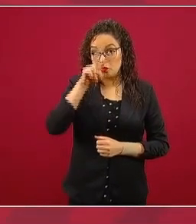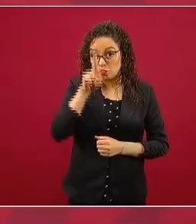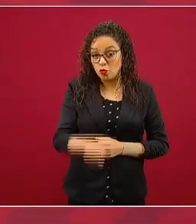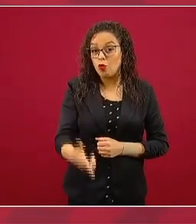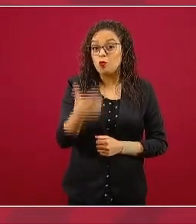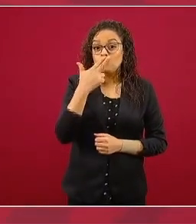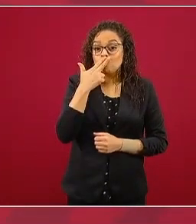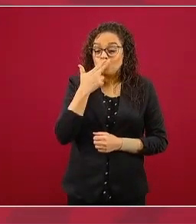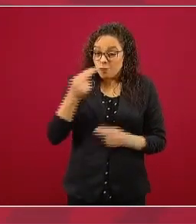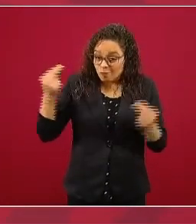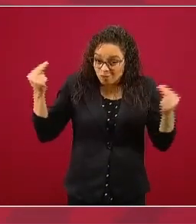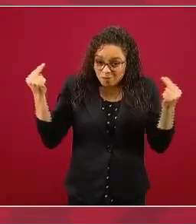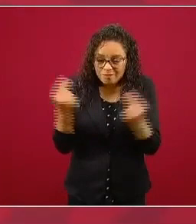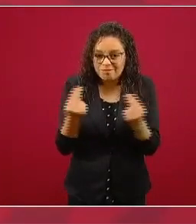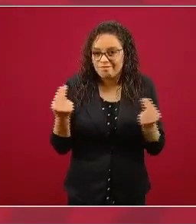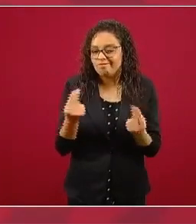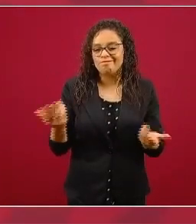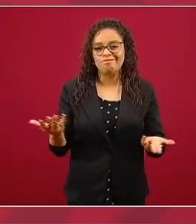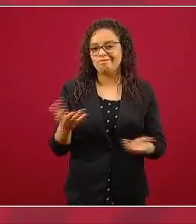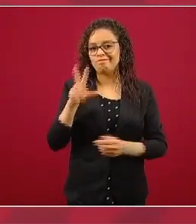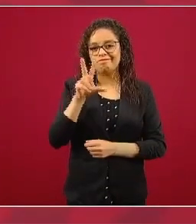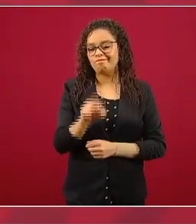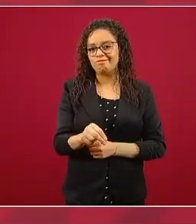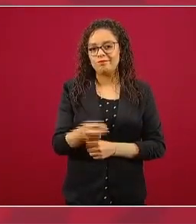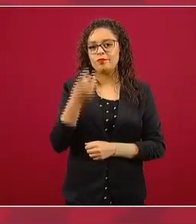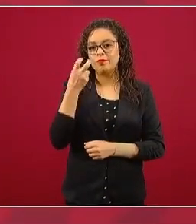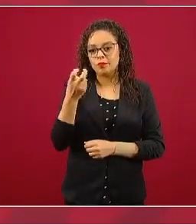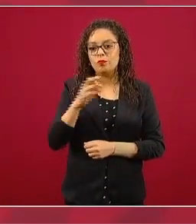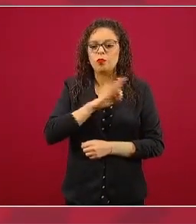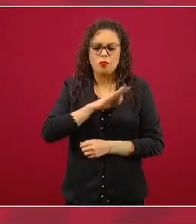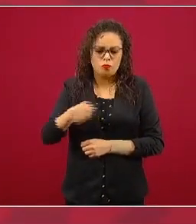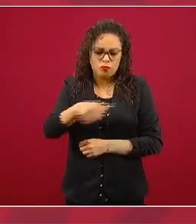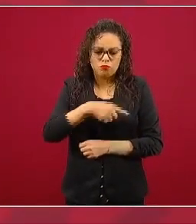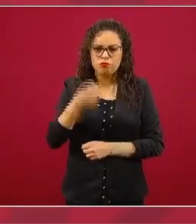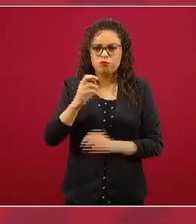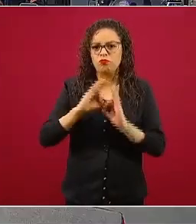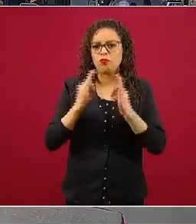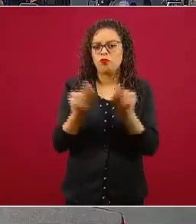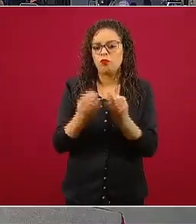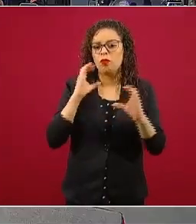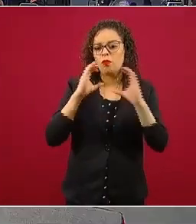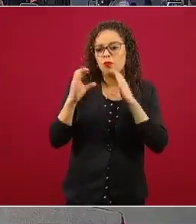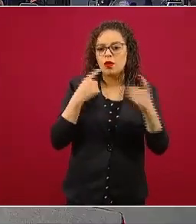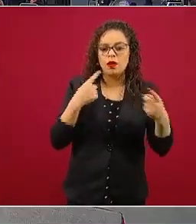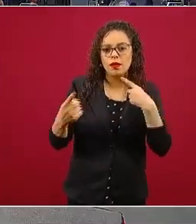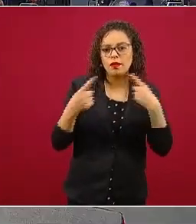necesarios porque tenemos esta manera de comunicarnos.